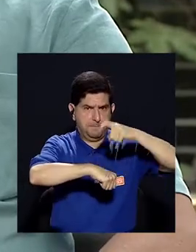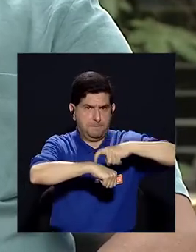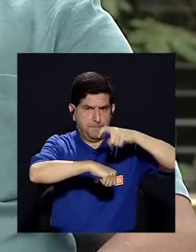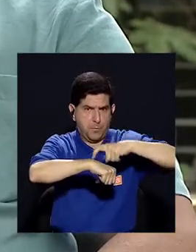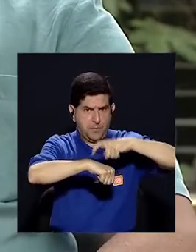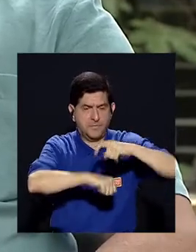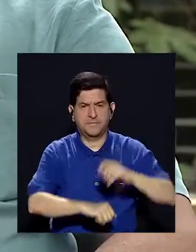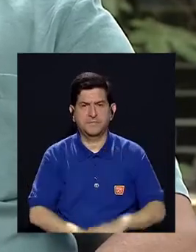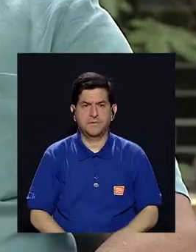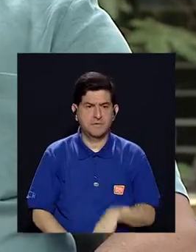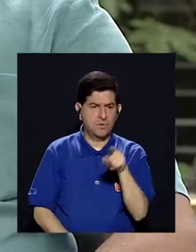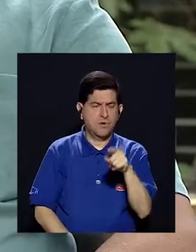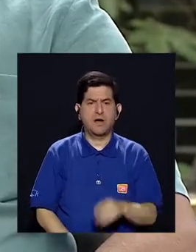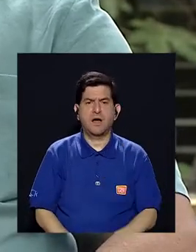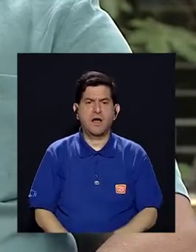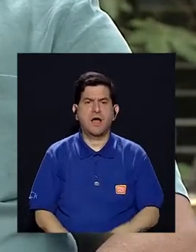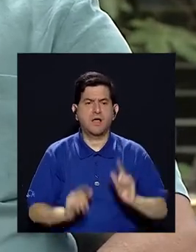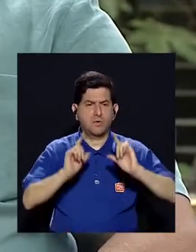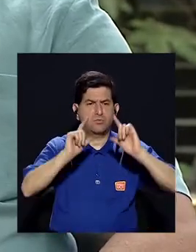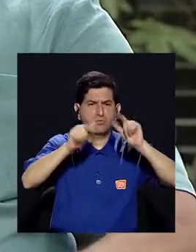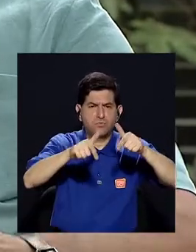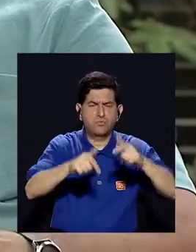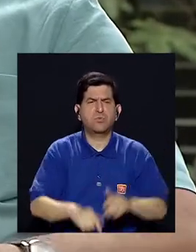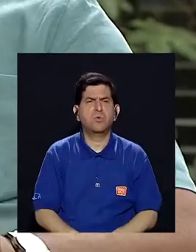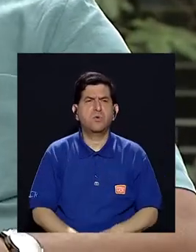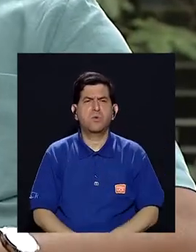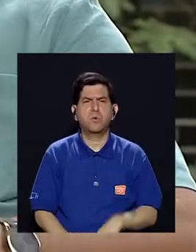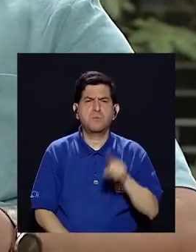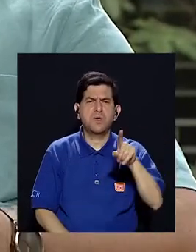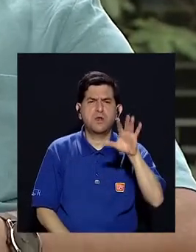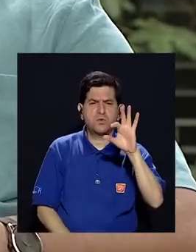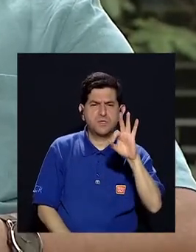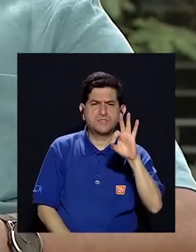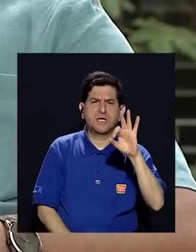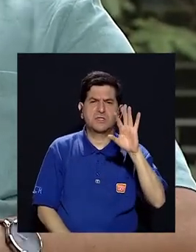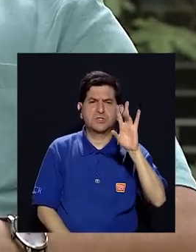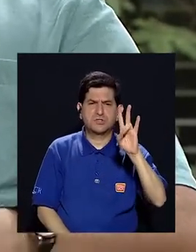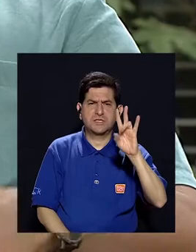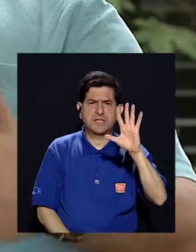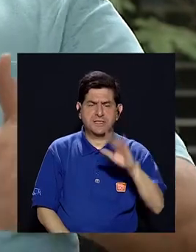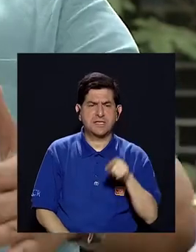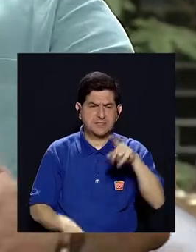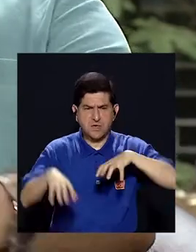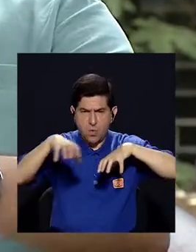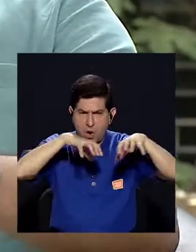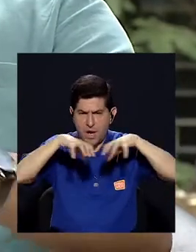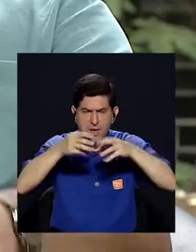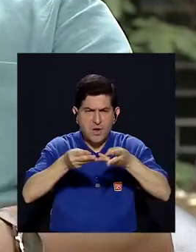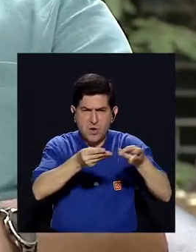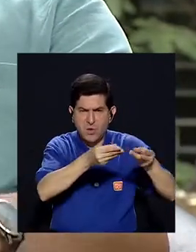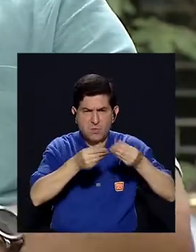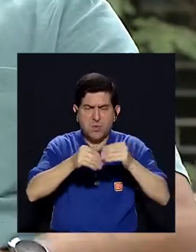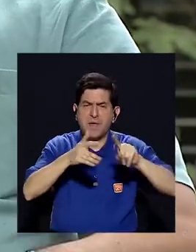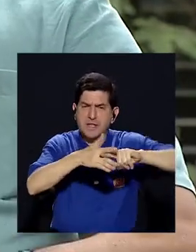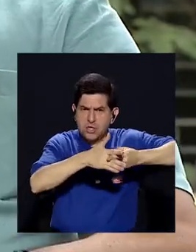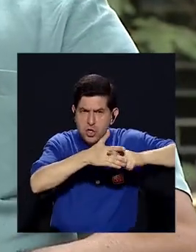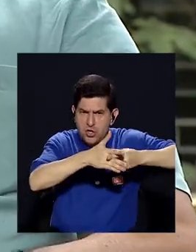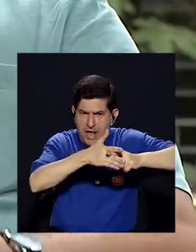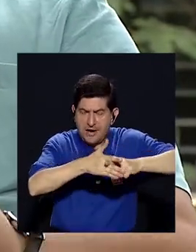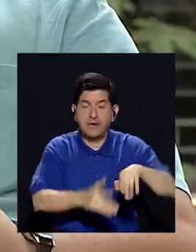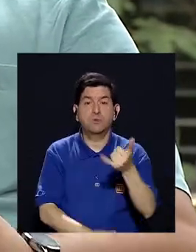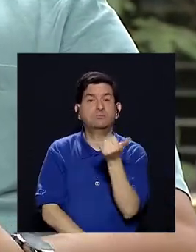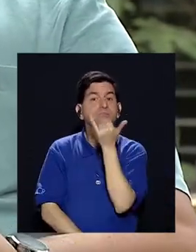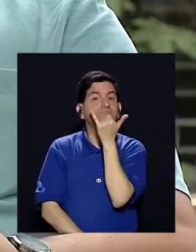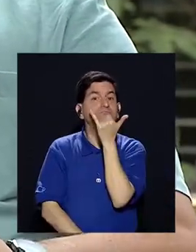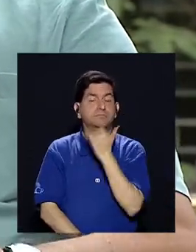primeramente se dispusieron finalmente residuos, que por allá el año 1975, se hizo unos movimientos de tierra para hacer unas reparaciones.